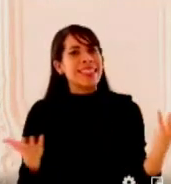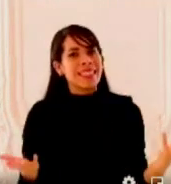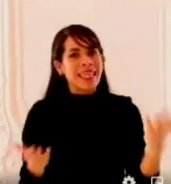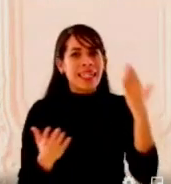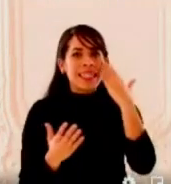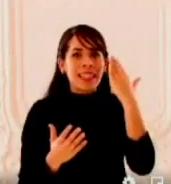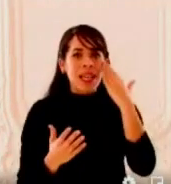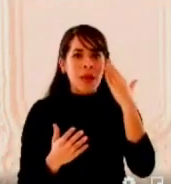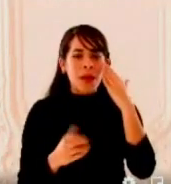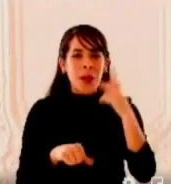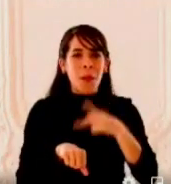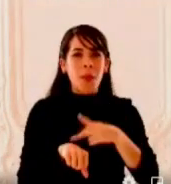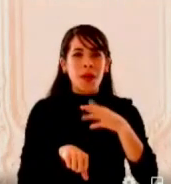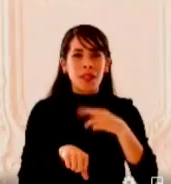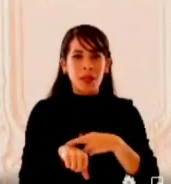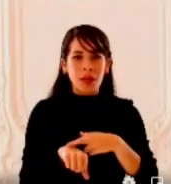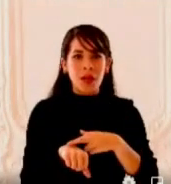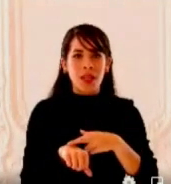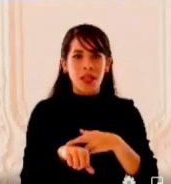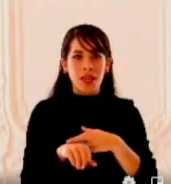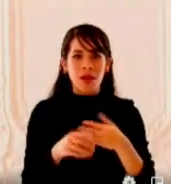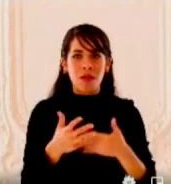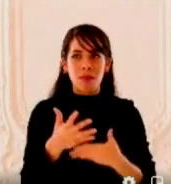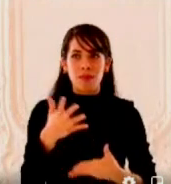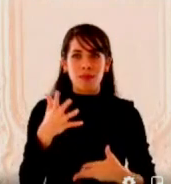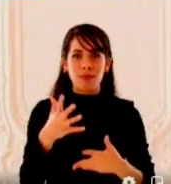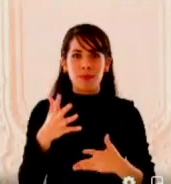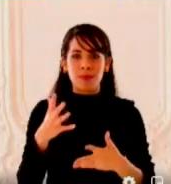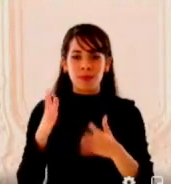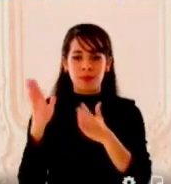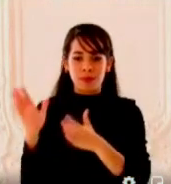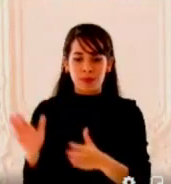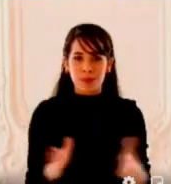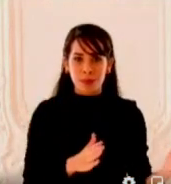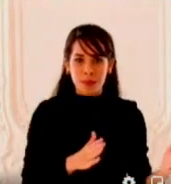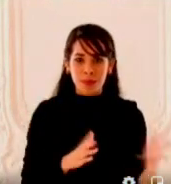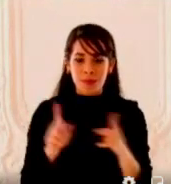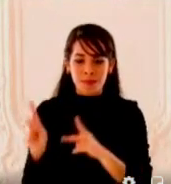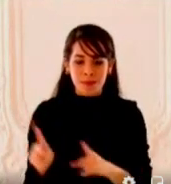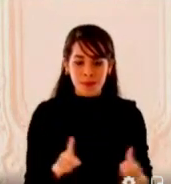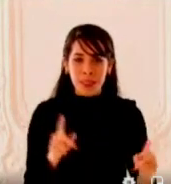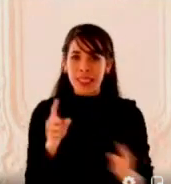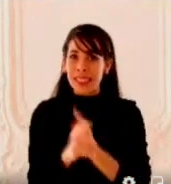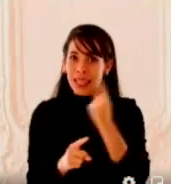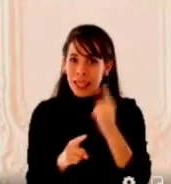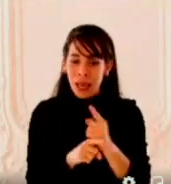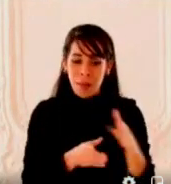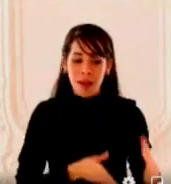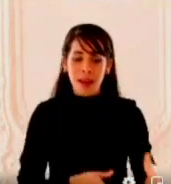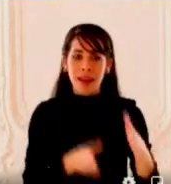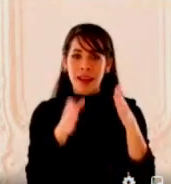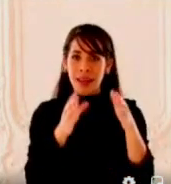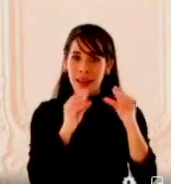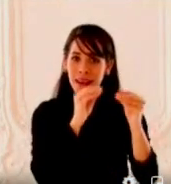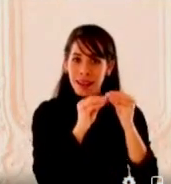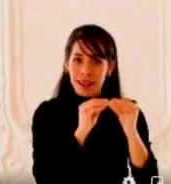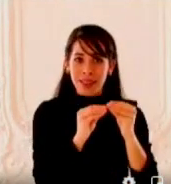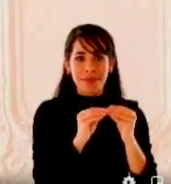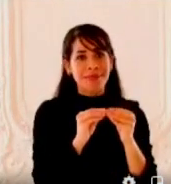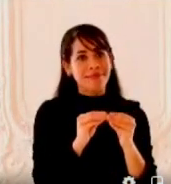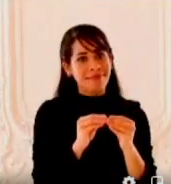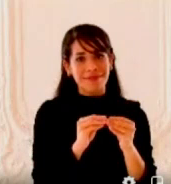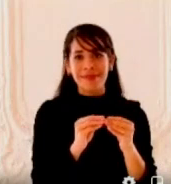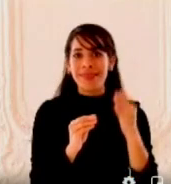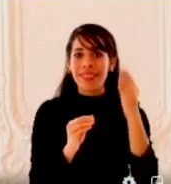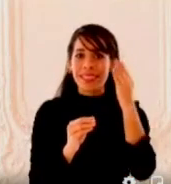hemos presupuestado adecuadamente para el mantenimiento de nuestras carreteras. Gran parte de esas carreteras se construyen